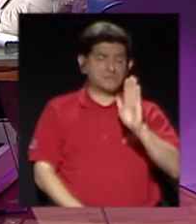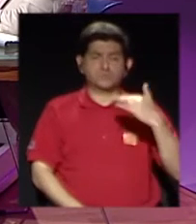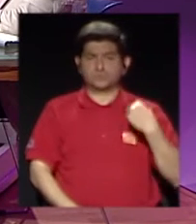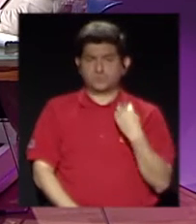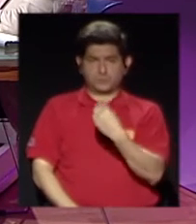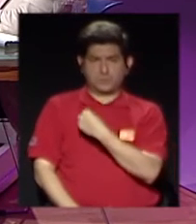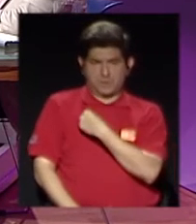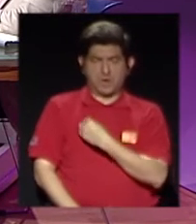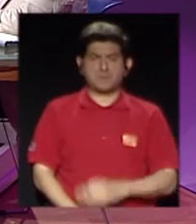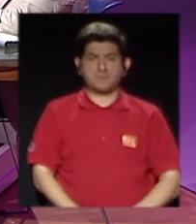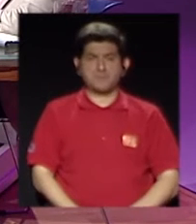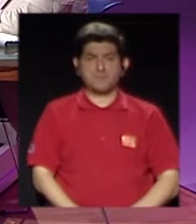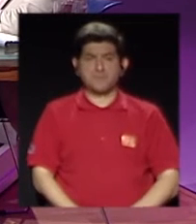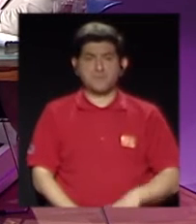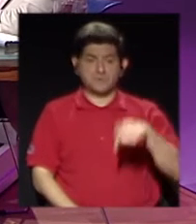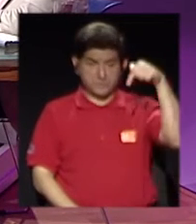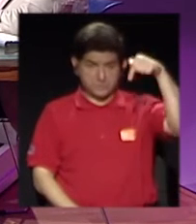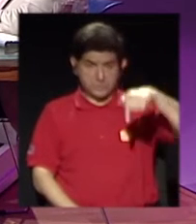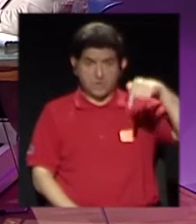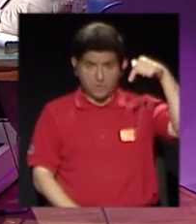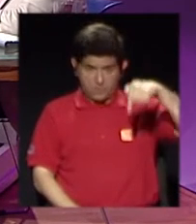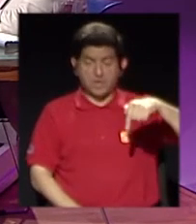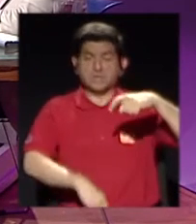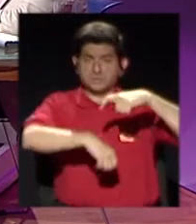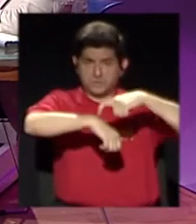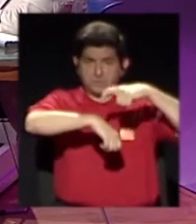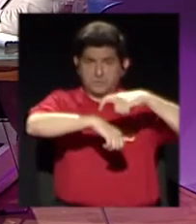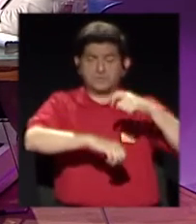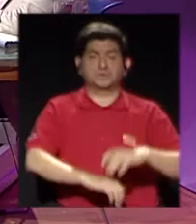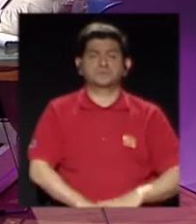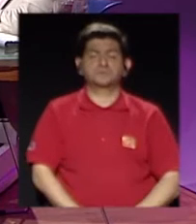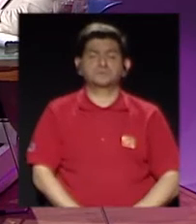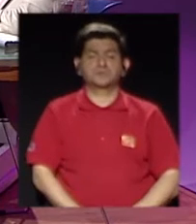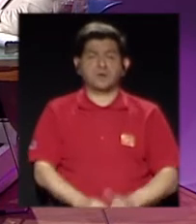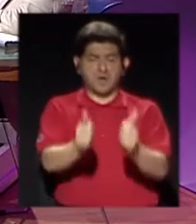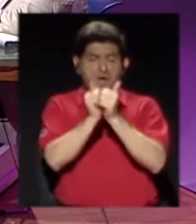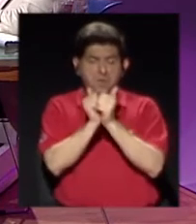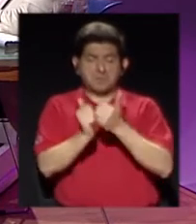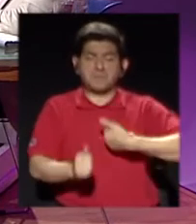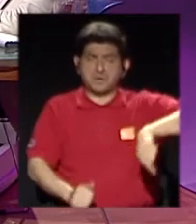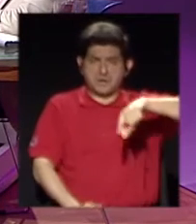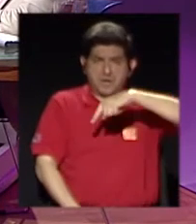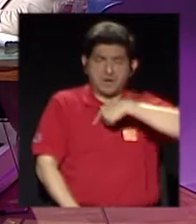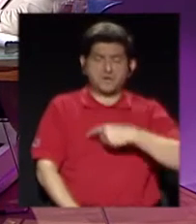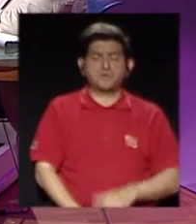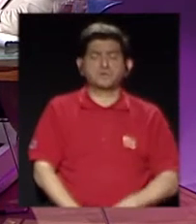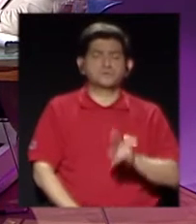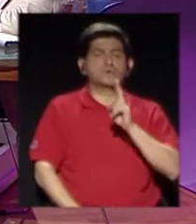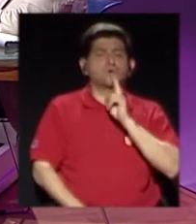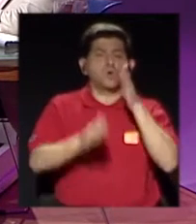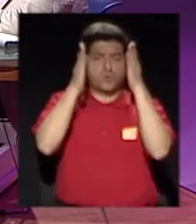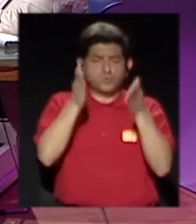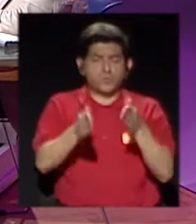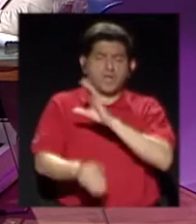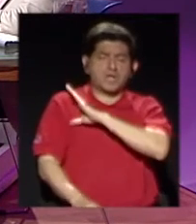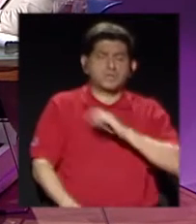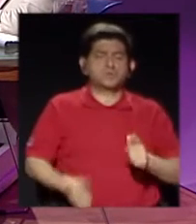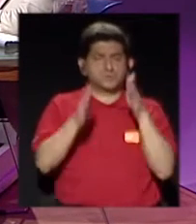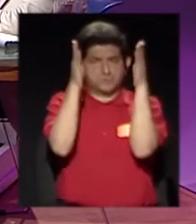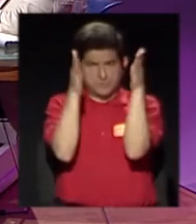hoy que tienen a muchos de sus activistas hoy aquí como nosotros como los compañeros hondureños otros salvadoreños